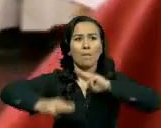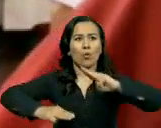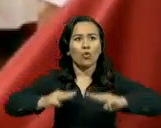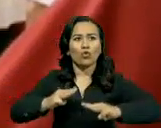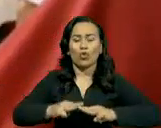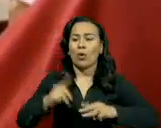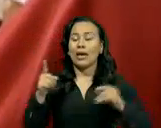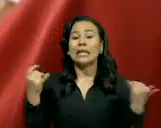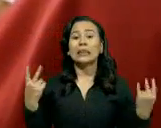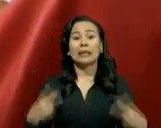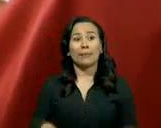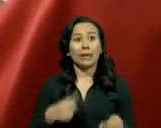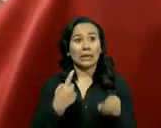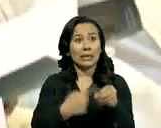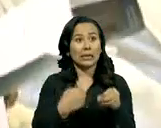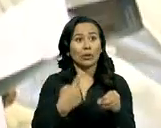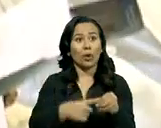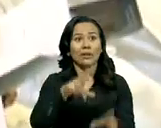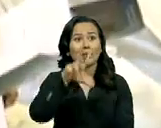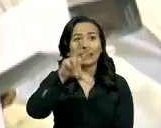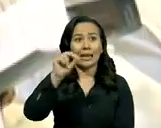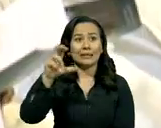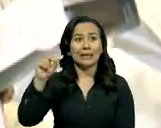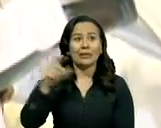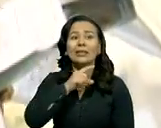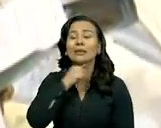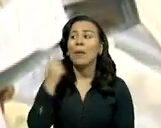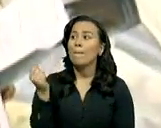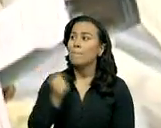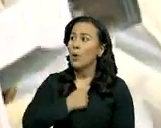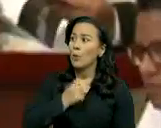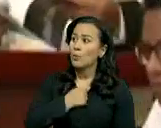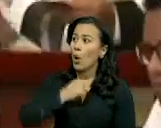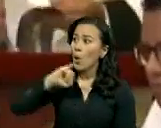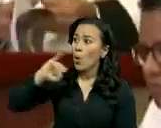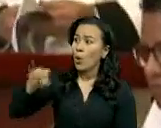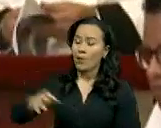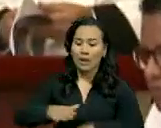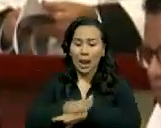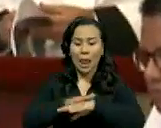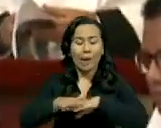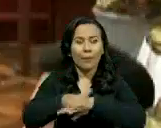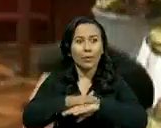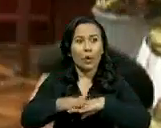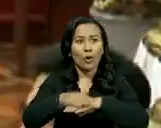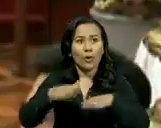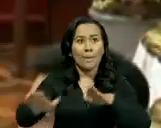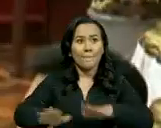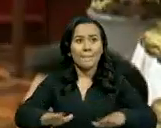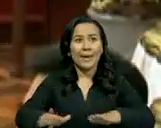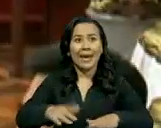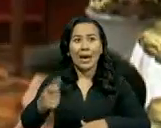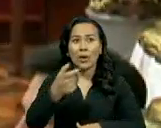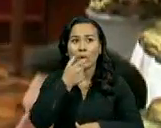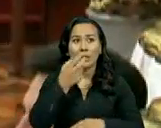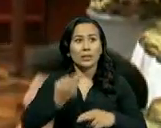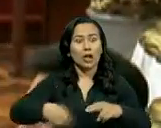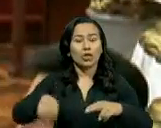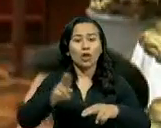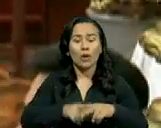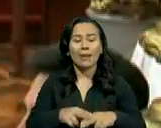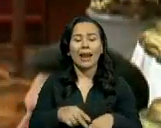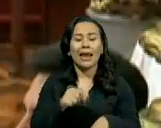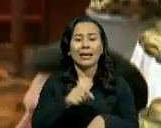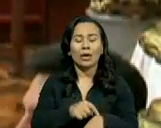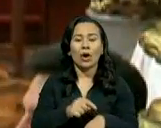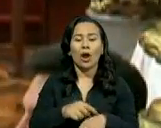más de 300 sacerdotes. Otra ceremonia propia del Jueves Santo es el lavatorio de pies. Las Eucaristías normales se retomarán a partir